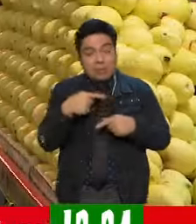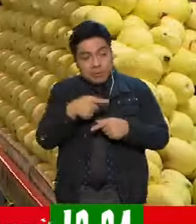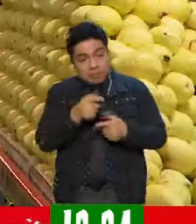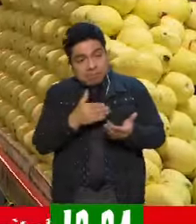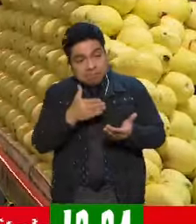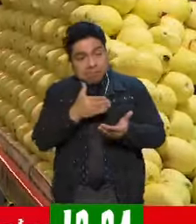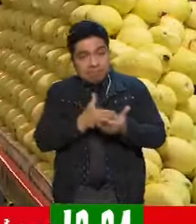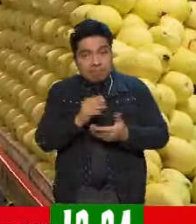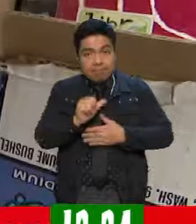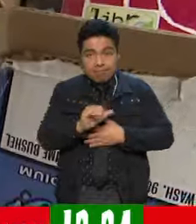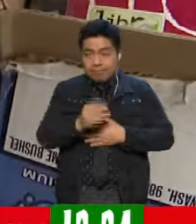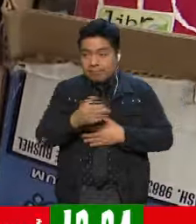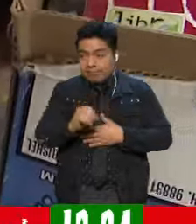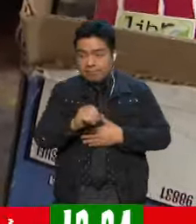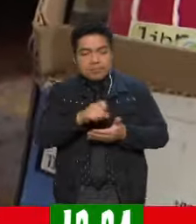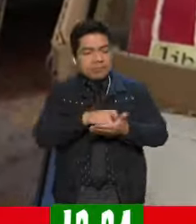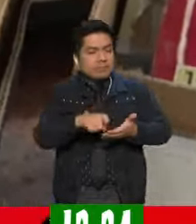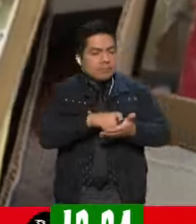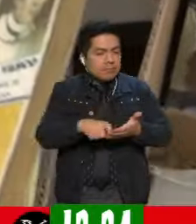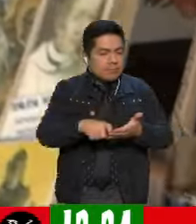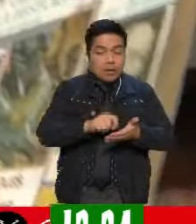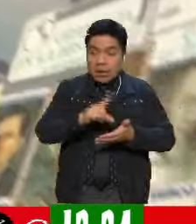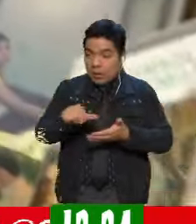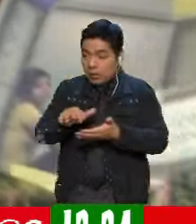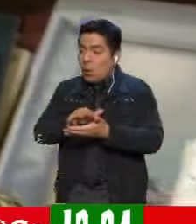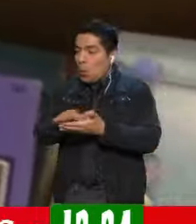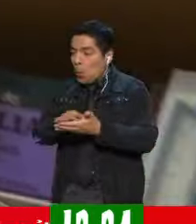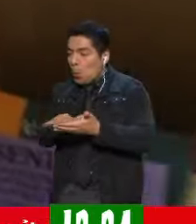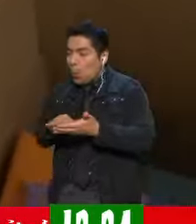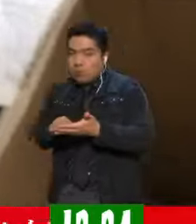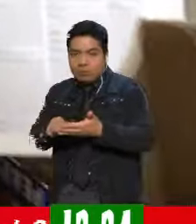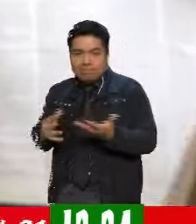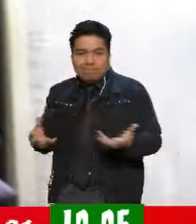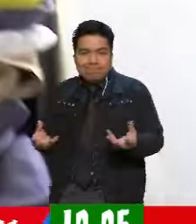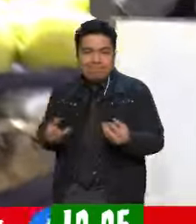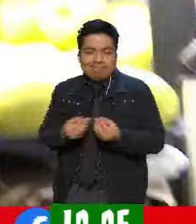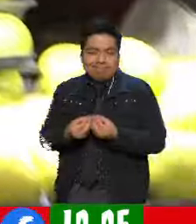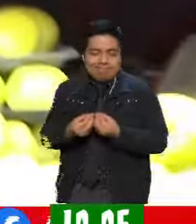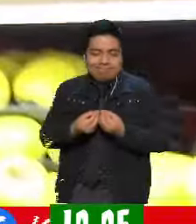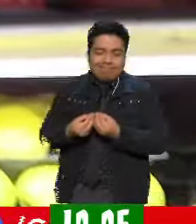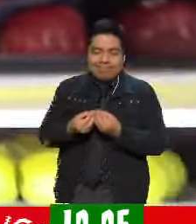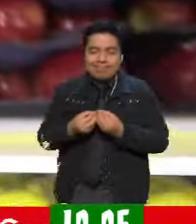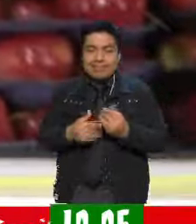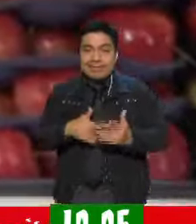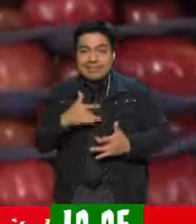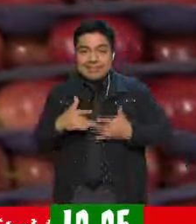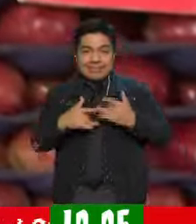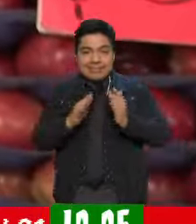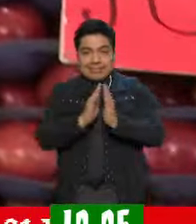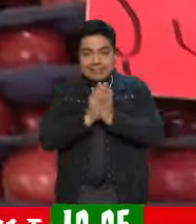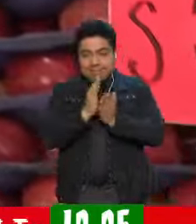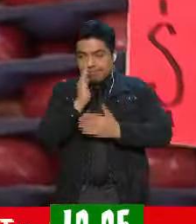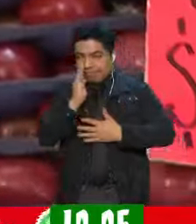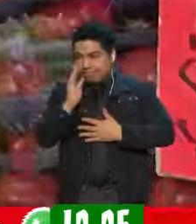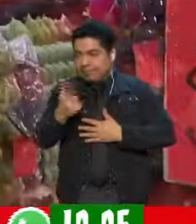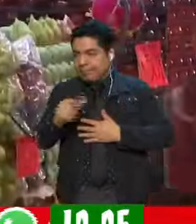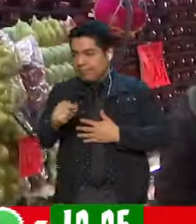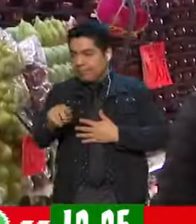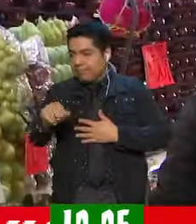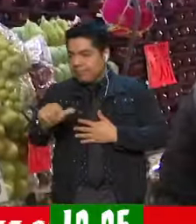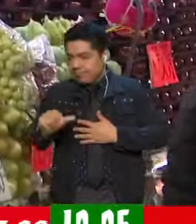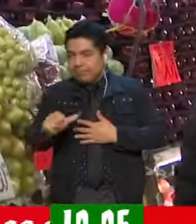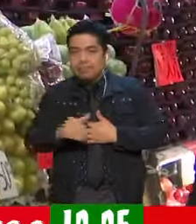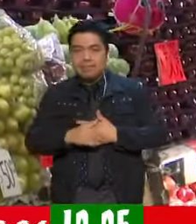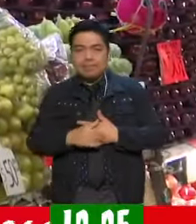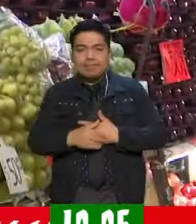Central de Abasto a comprar Y de paso a leer una combinación que le daría más vida a la biblioteca Gregorio samsa